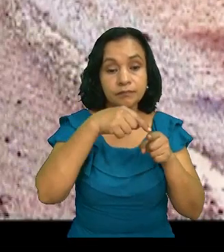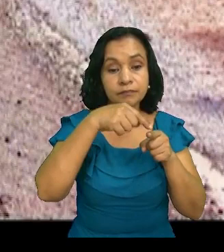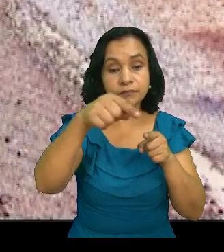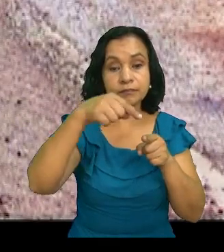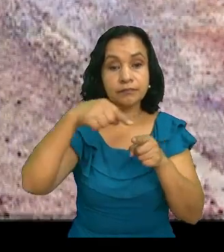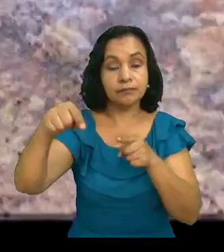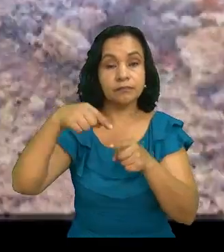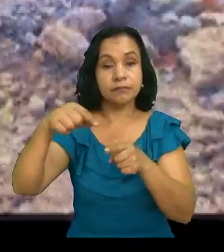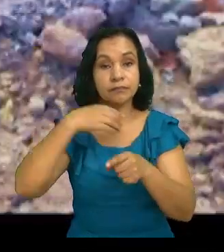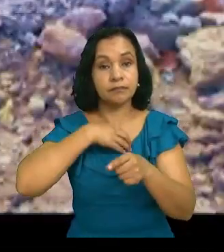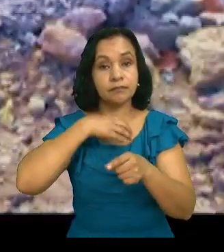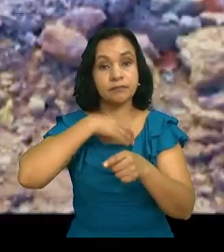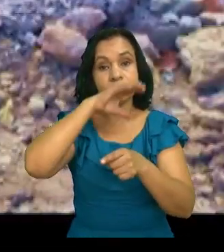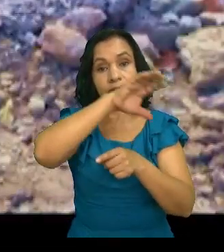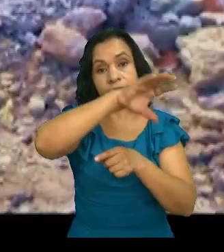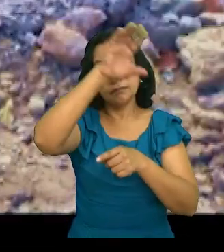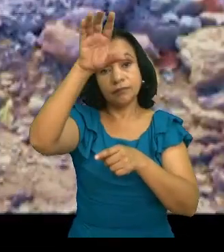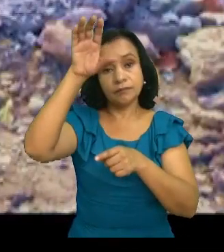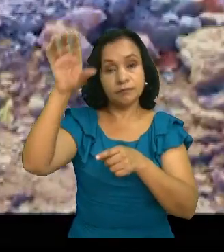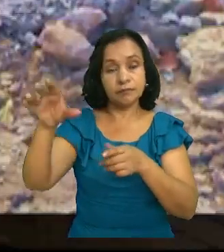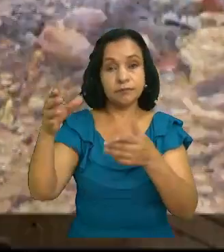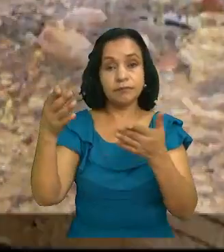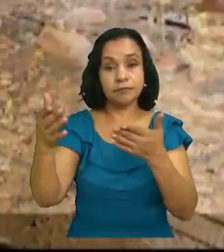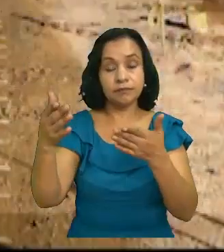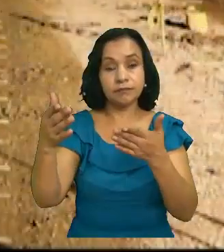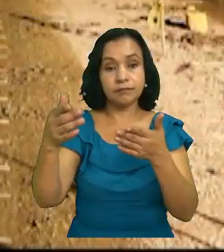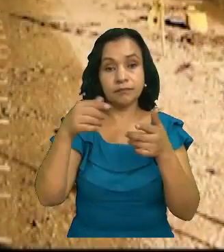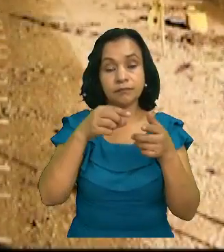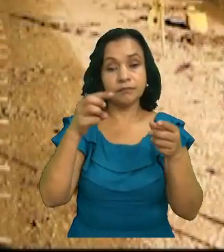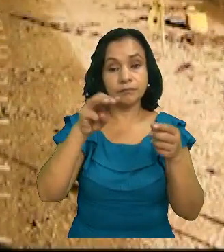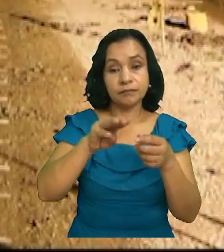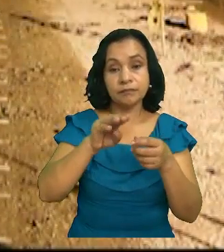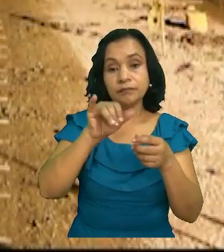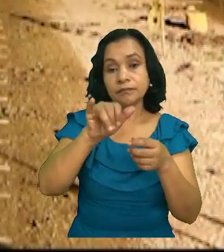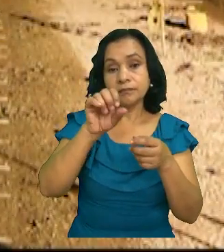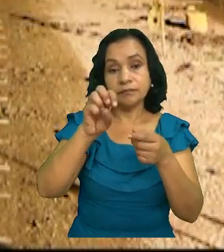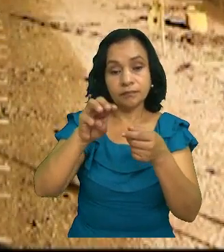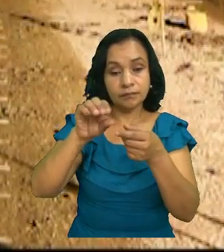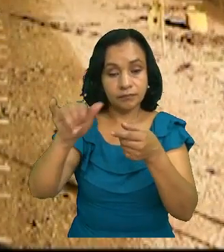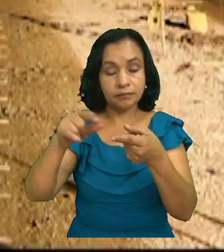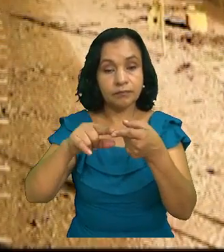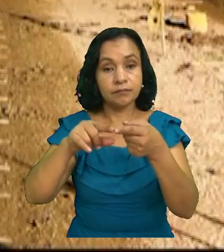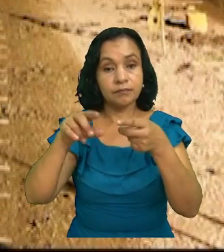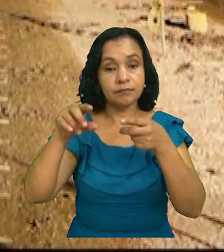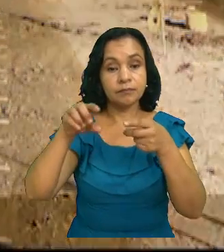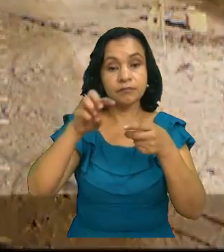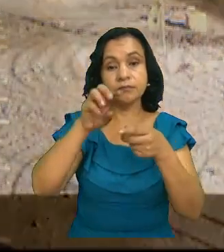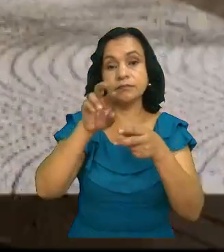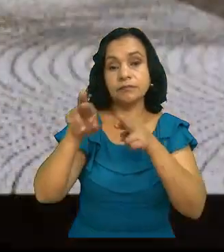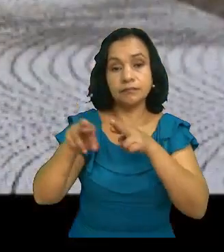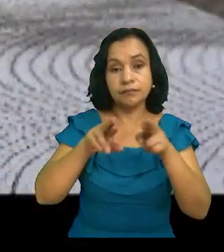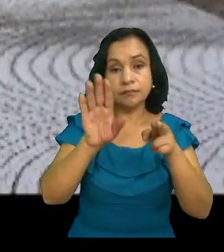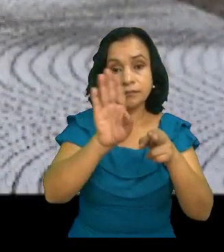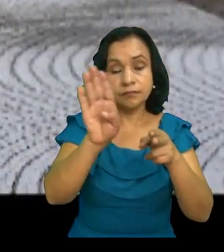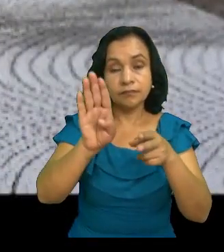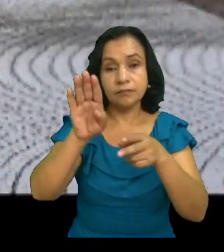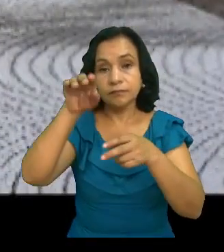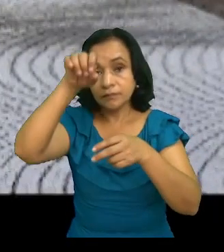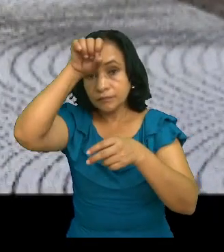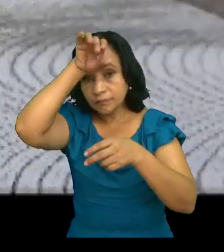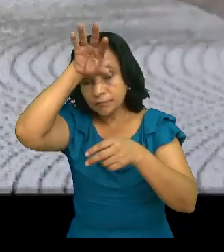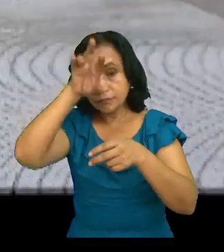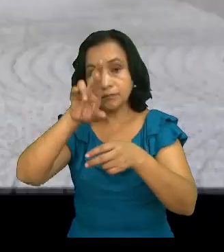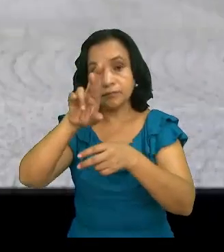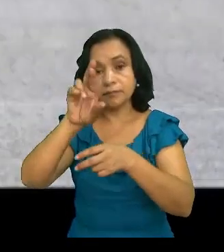todo lo que corresponde al sector entre Muimui, Matiguas, Río Blanco, Mulucucú, Ciuna y